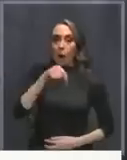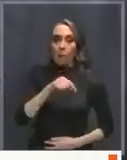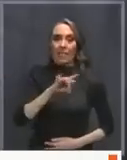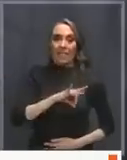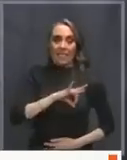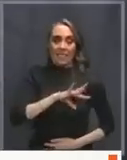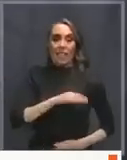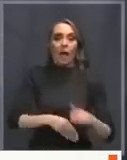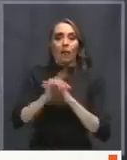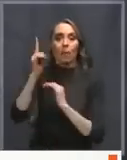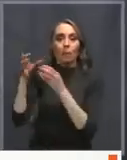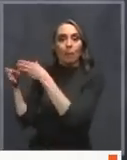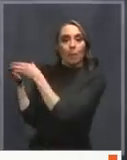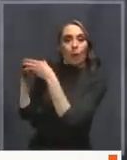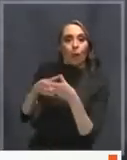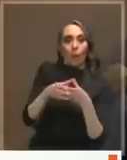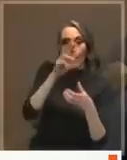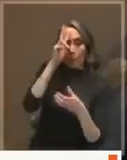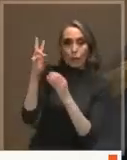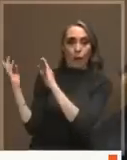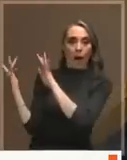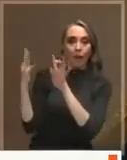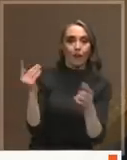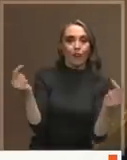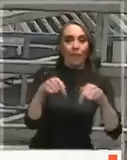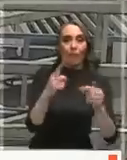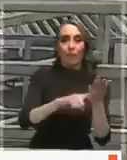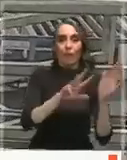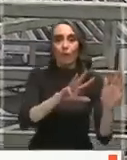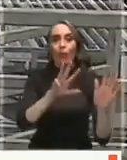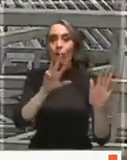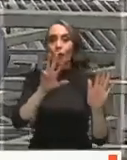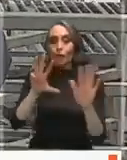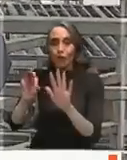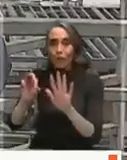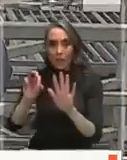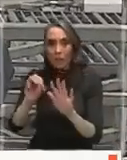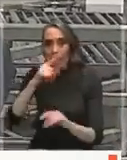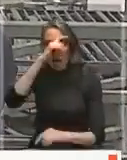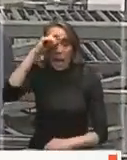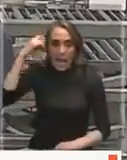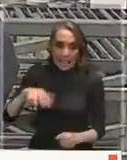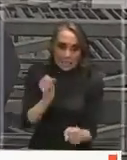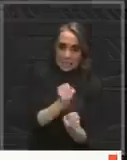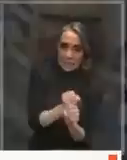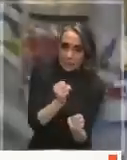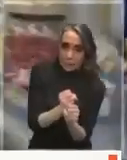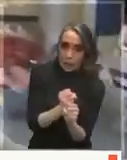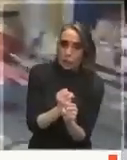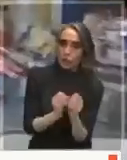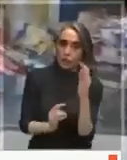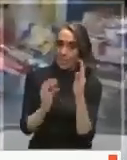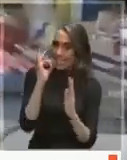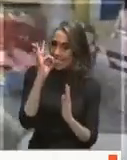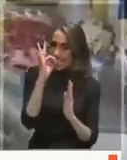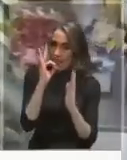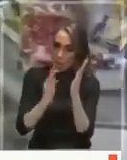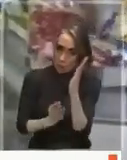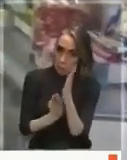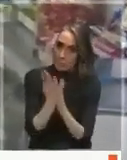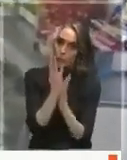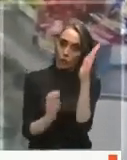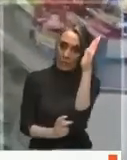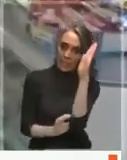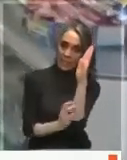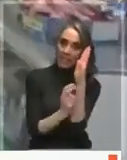camada de migrantes peruanos en la década de los 90. Producto de su esfuerzo y partiendo desde abajo, logró surgir